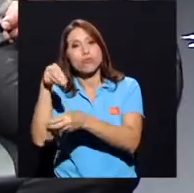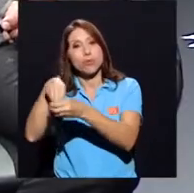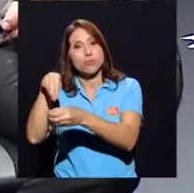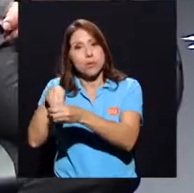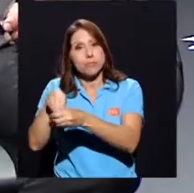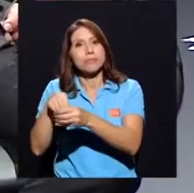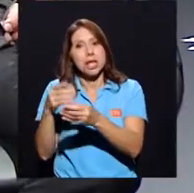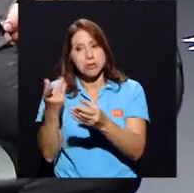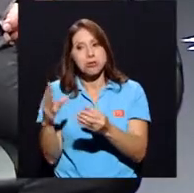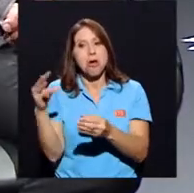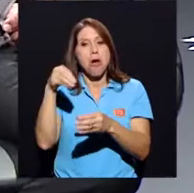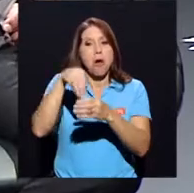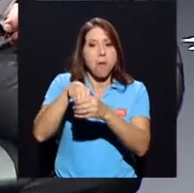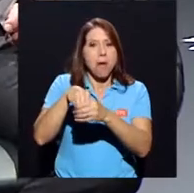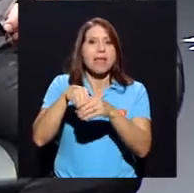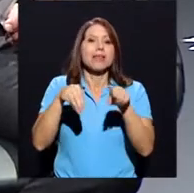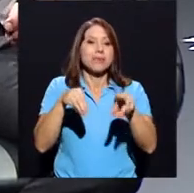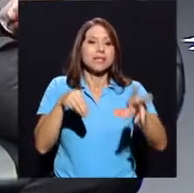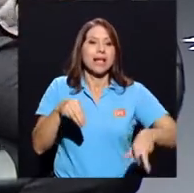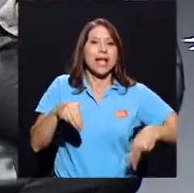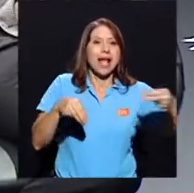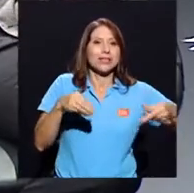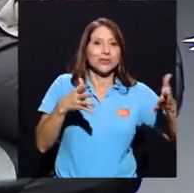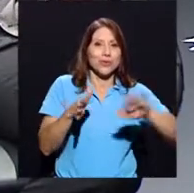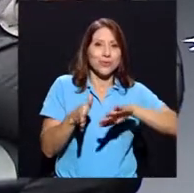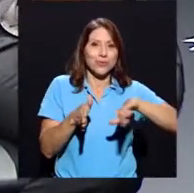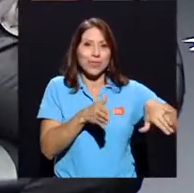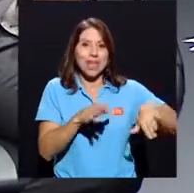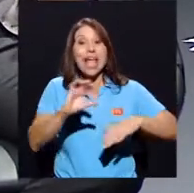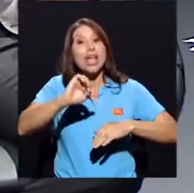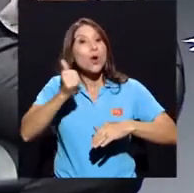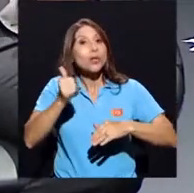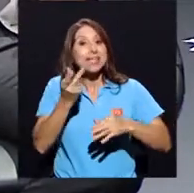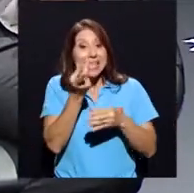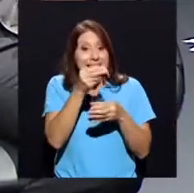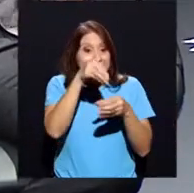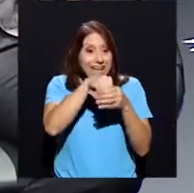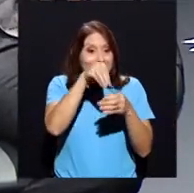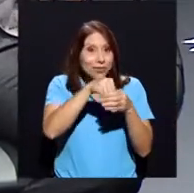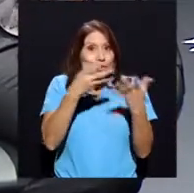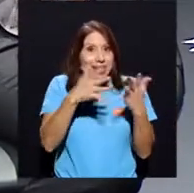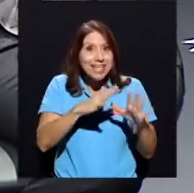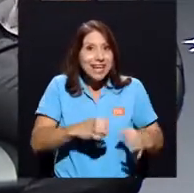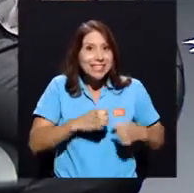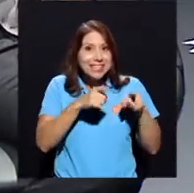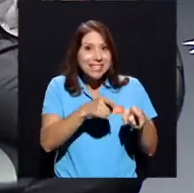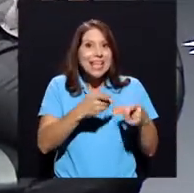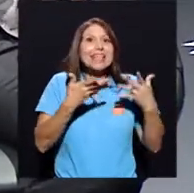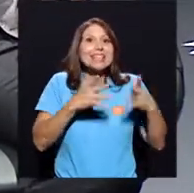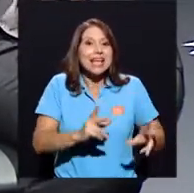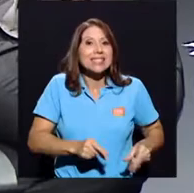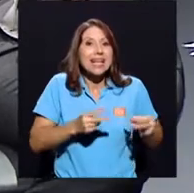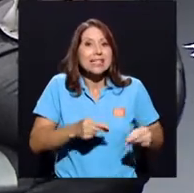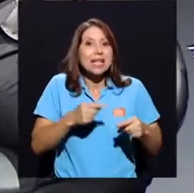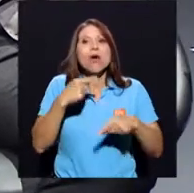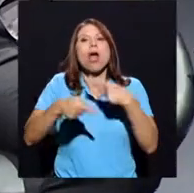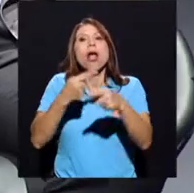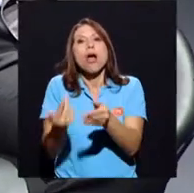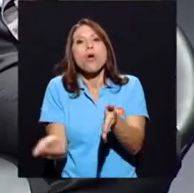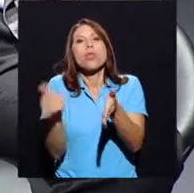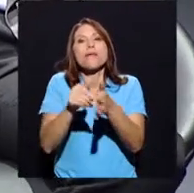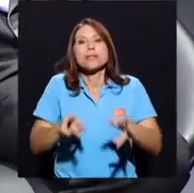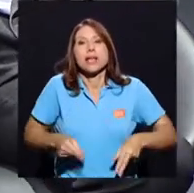todavía ingresos que ya existen y ya se están gastando se vuelve a gastar entonces por ejemplo si había un